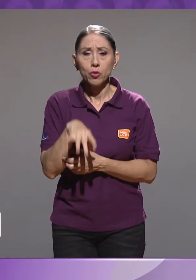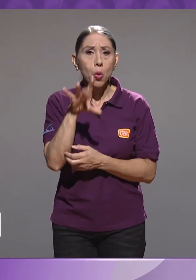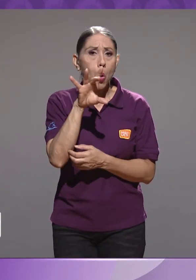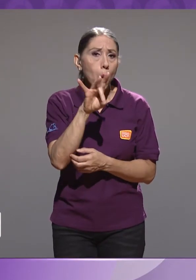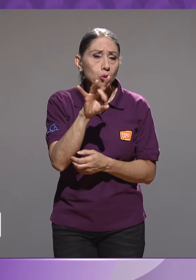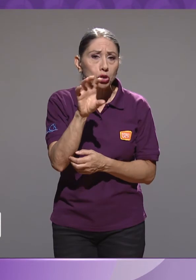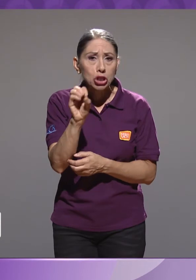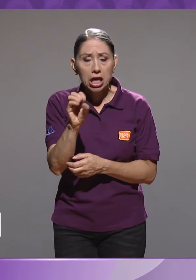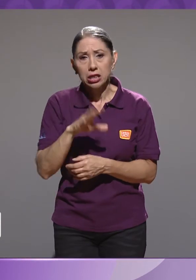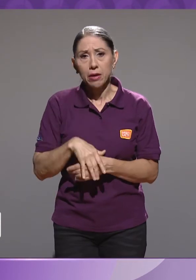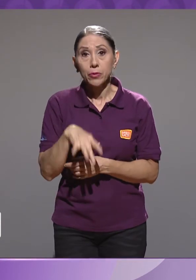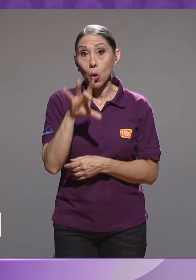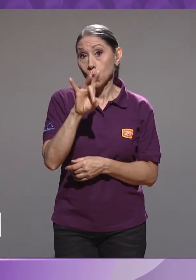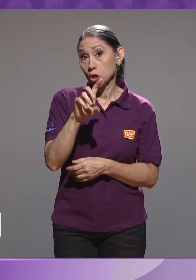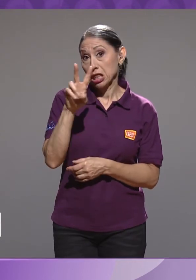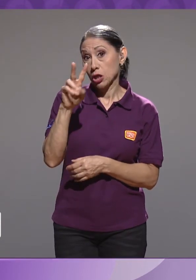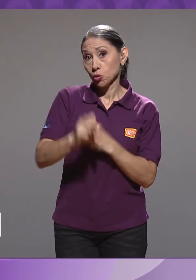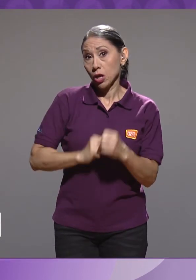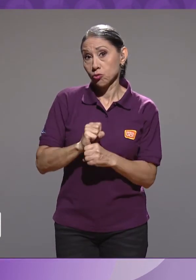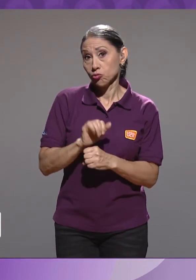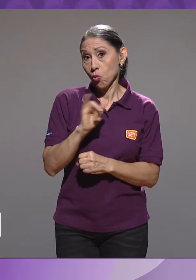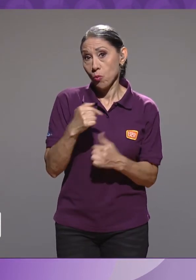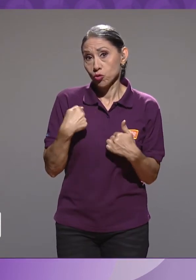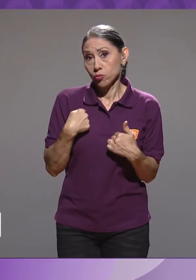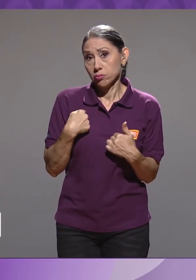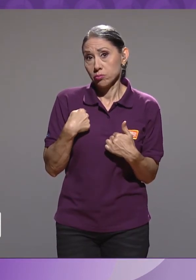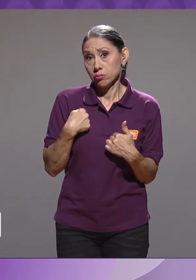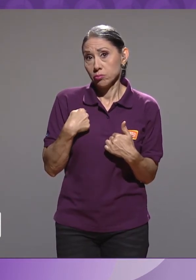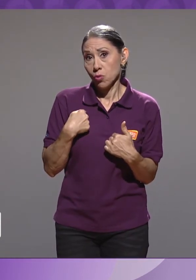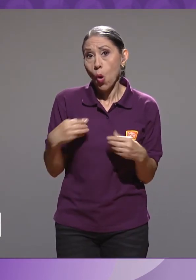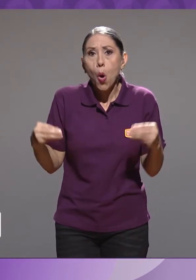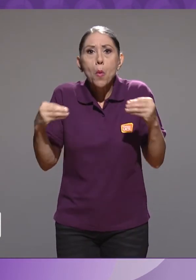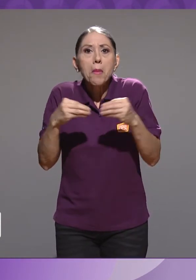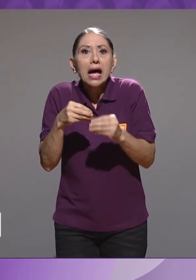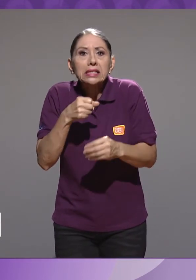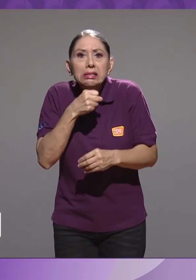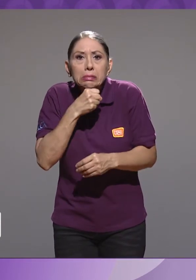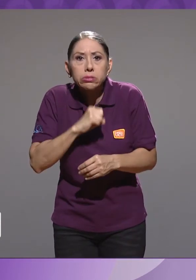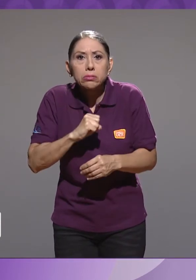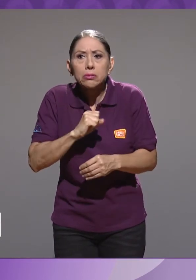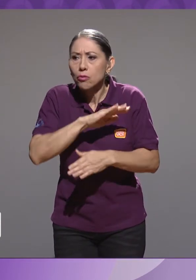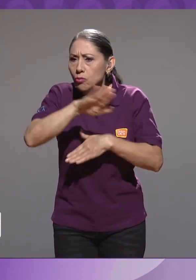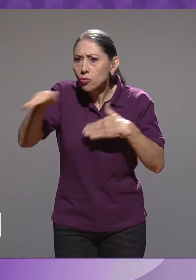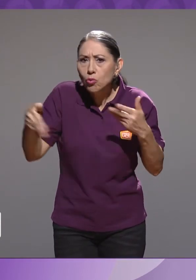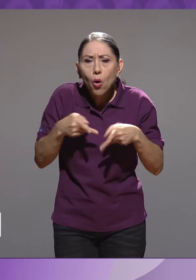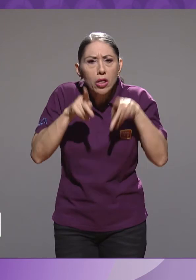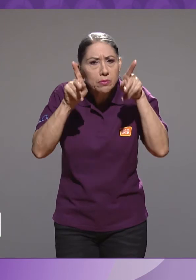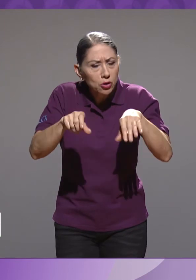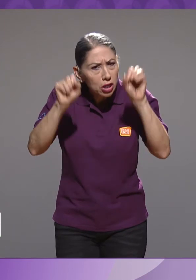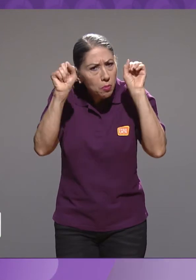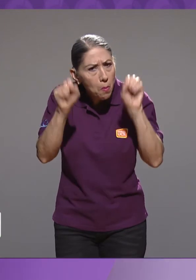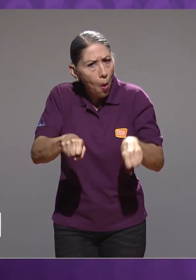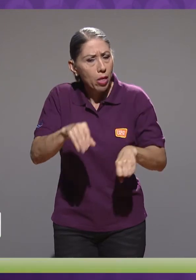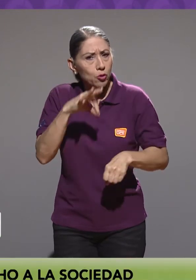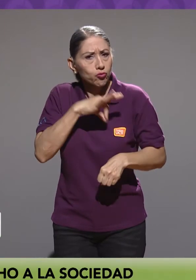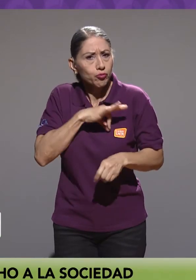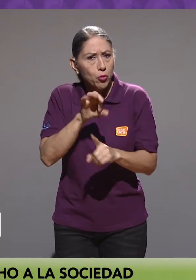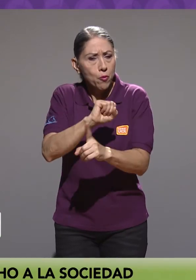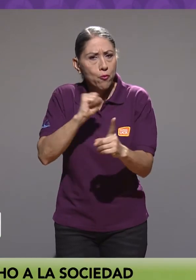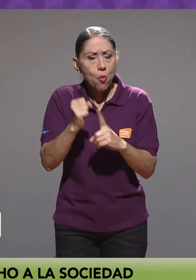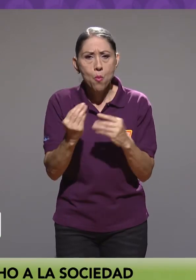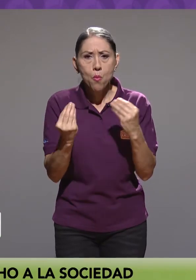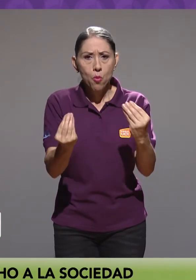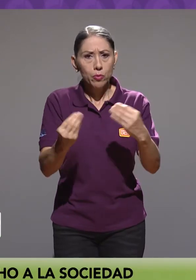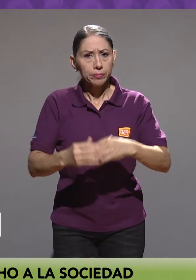75, 80, 82 años, como yo, o más, todos todavía podemos dar mucho a